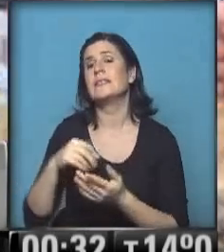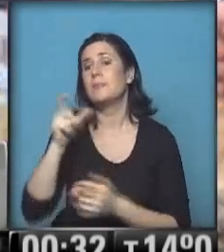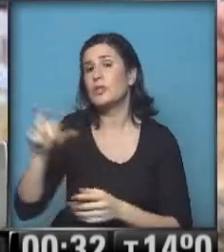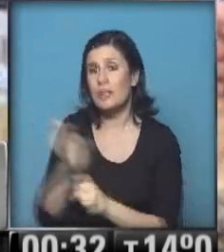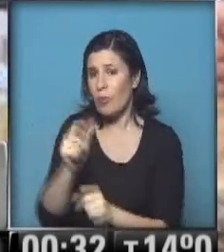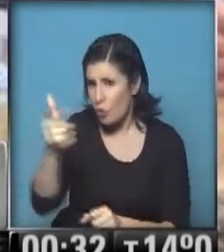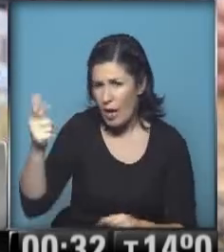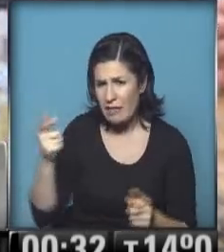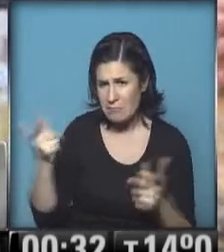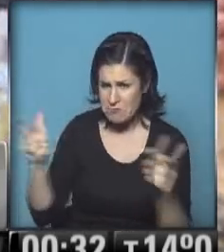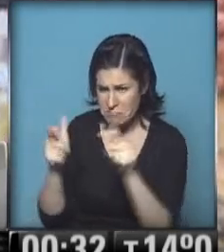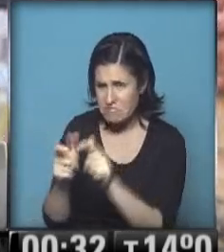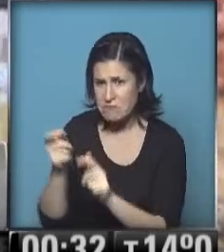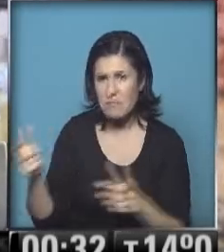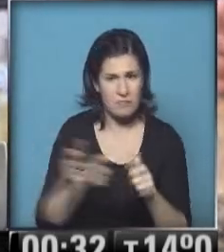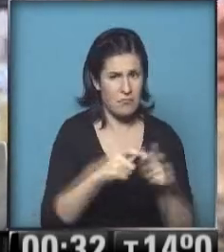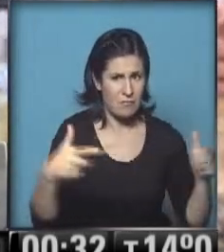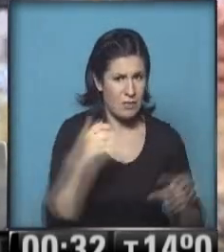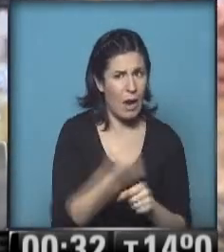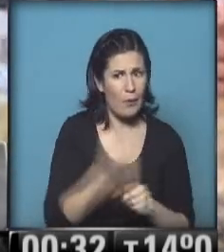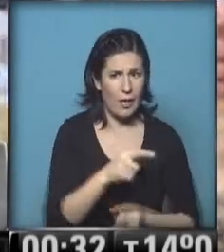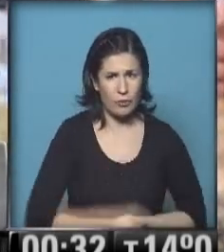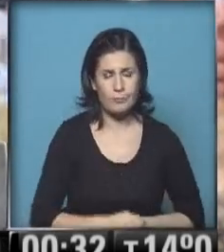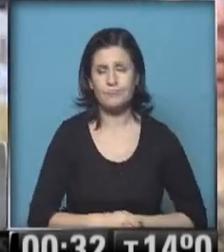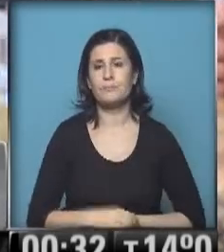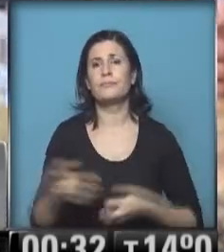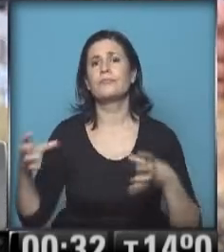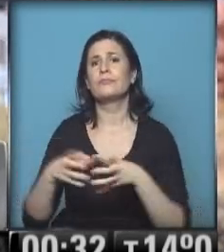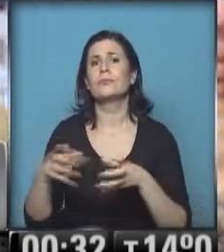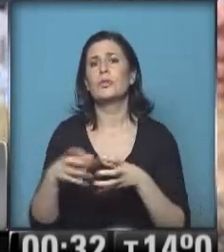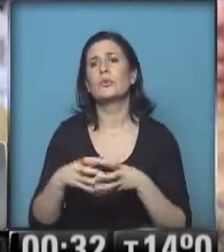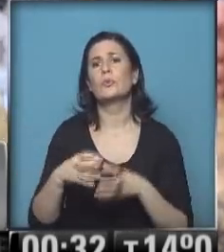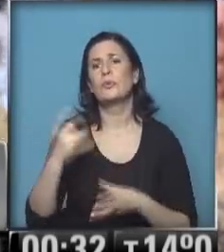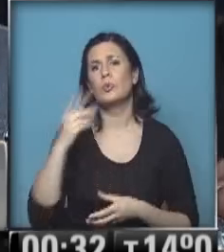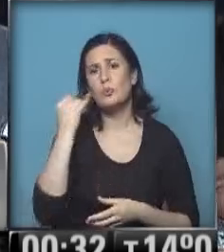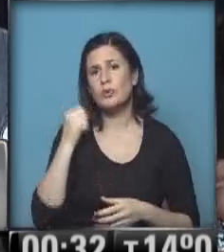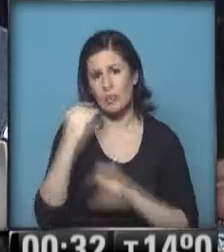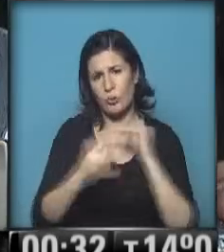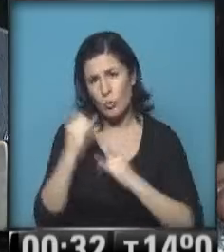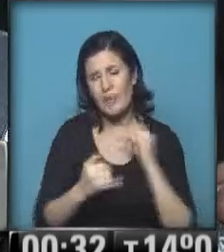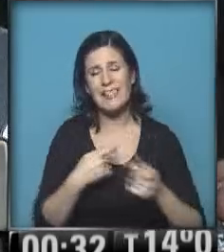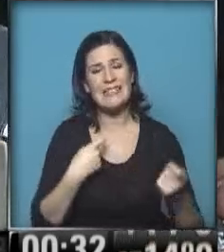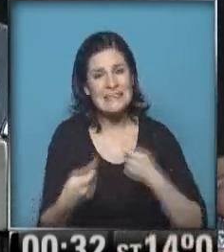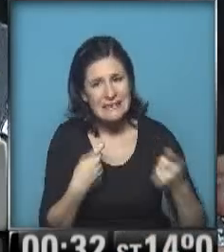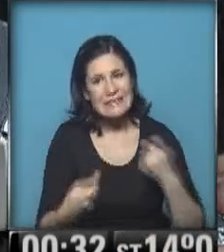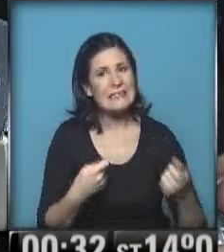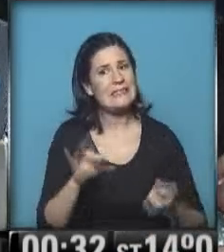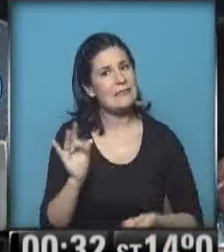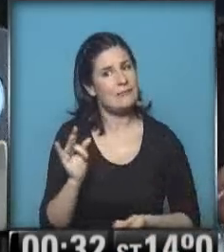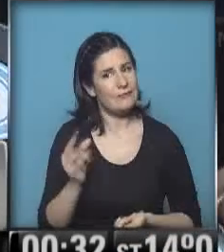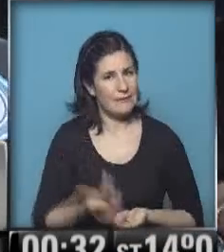desocupación. Desde la UIA aseguraron que la negociación salarial fue difícil. Probablemente era